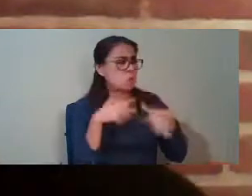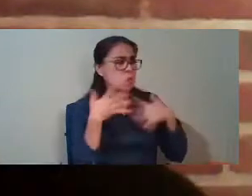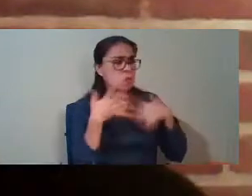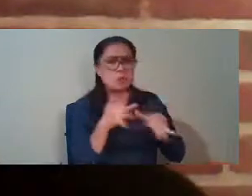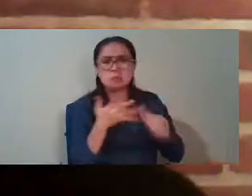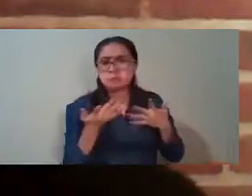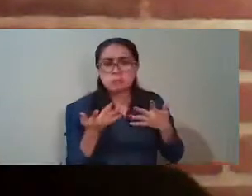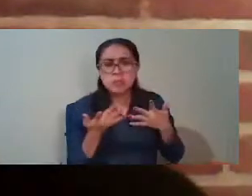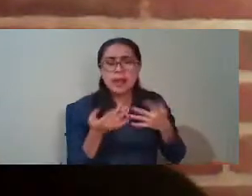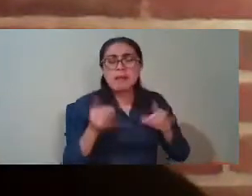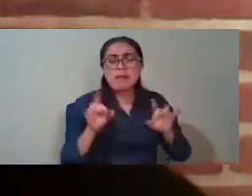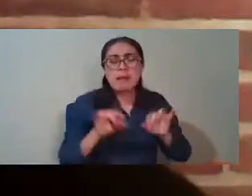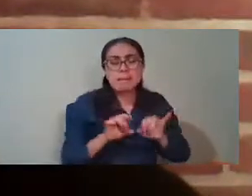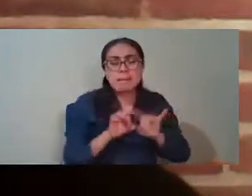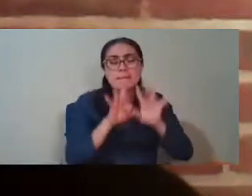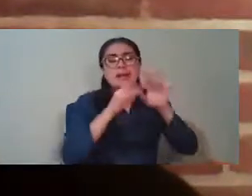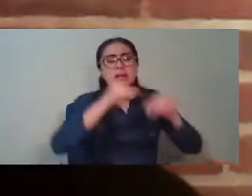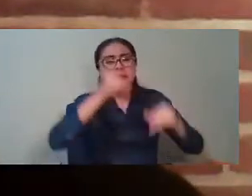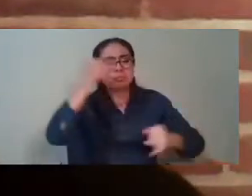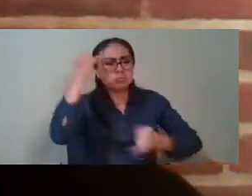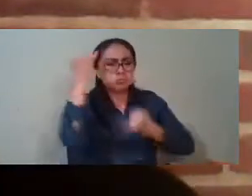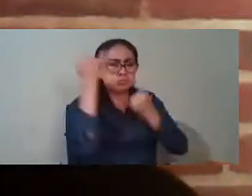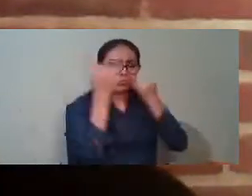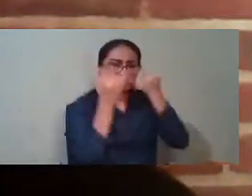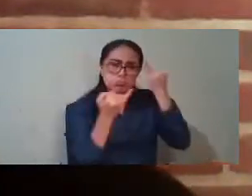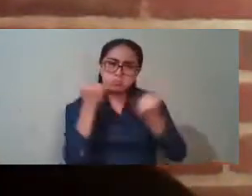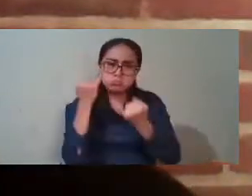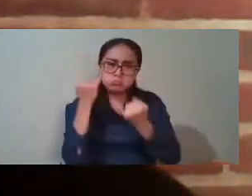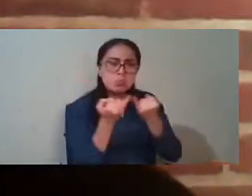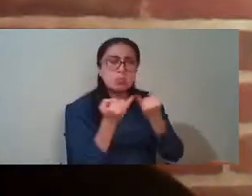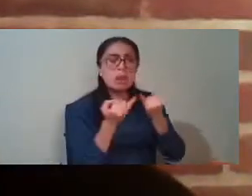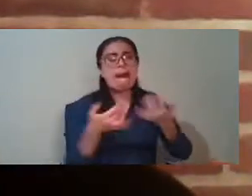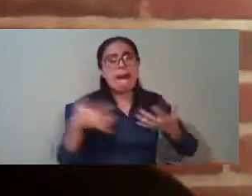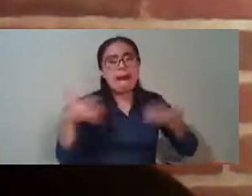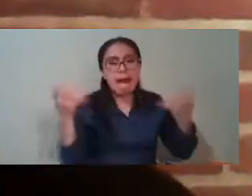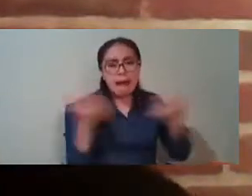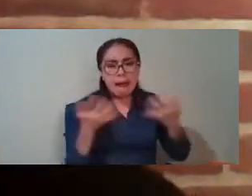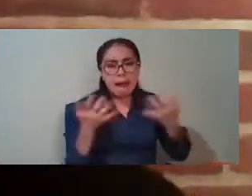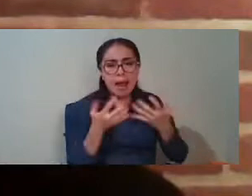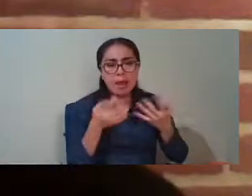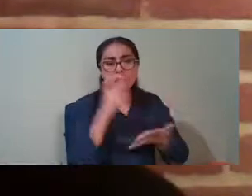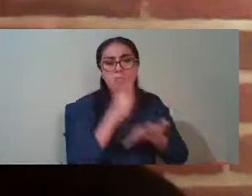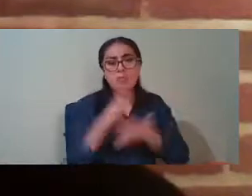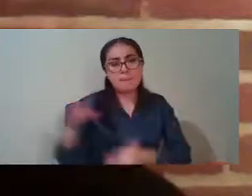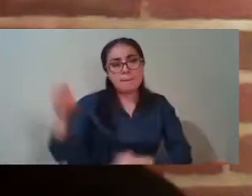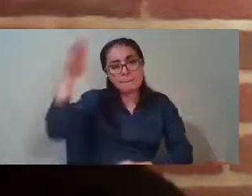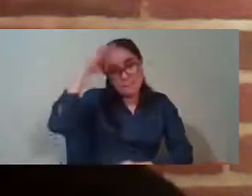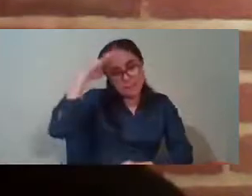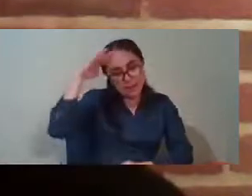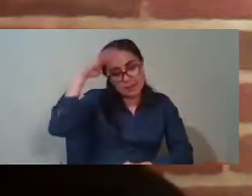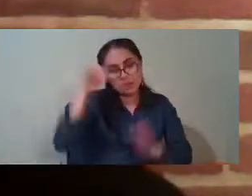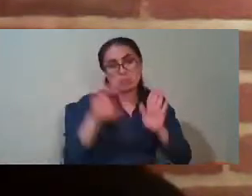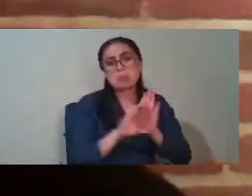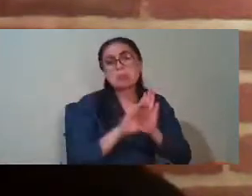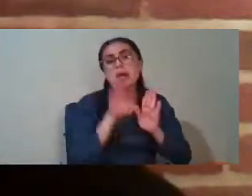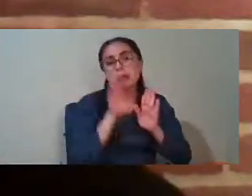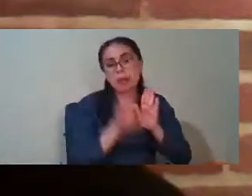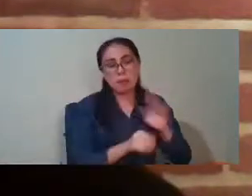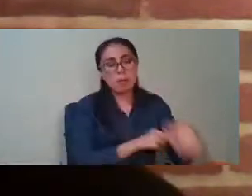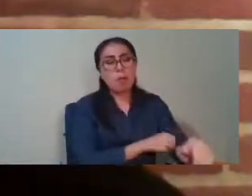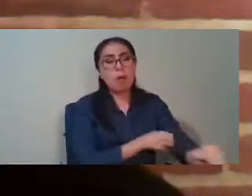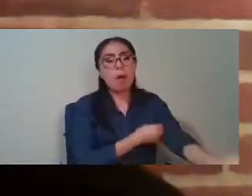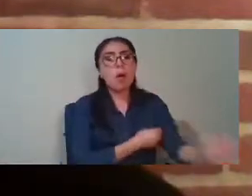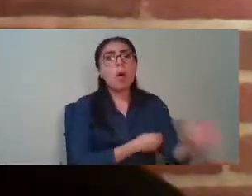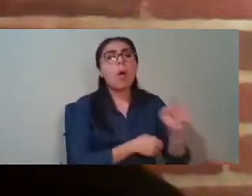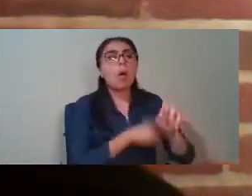la una ausencia, piensen en el compañero de colegio que imitaba a